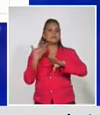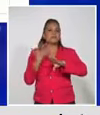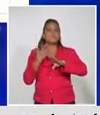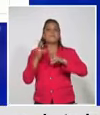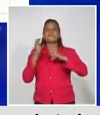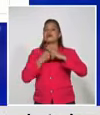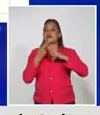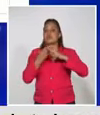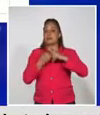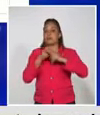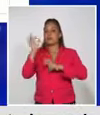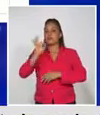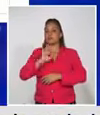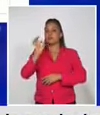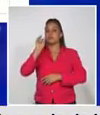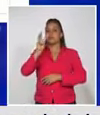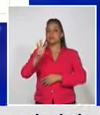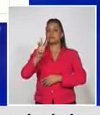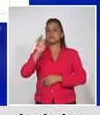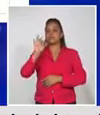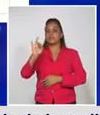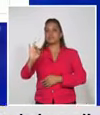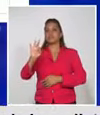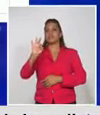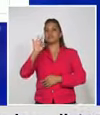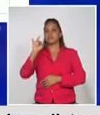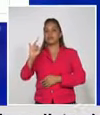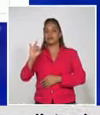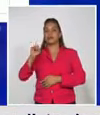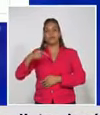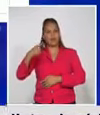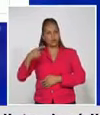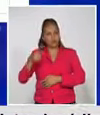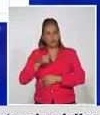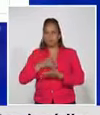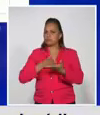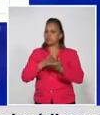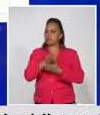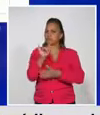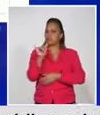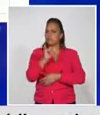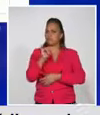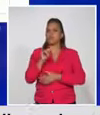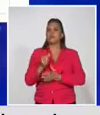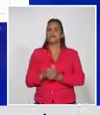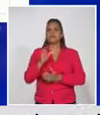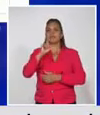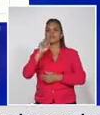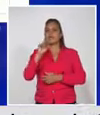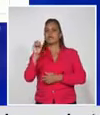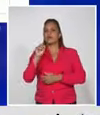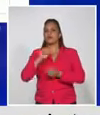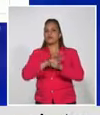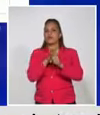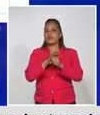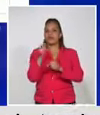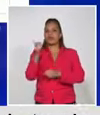una tasa de 387, que lleva varios días en esta posición. Cerro, Arroyo Naranjo, 10 de